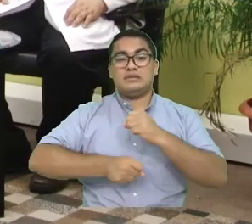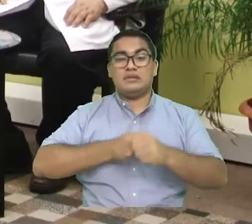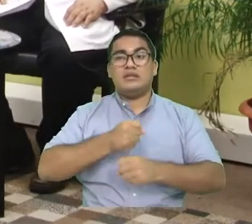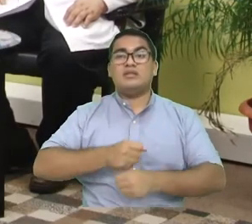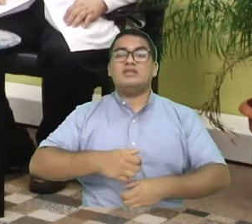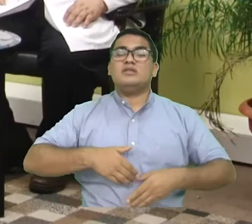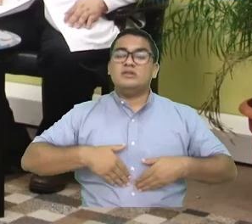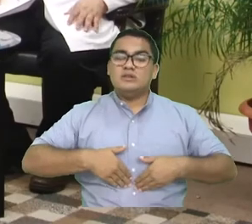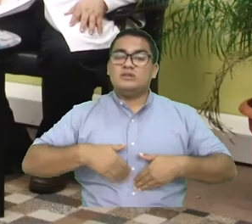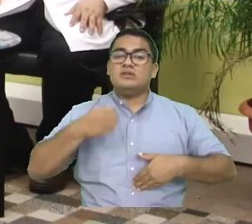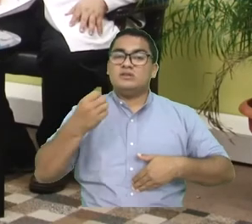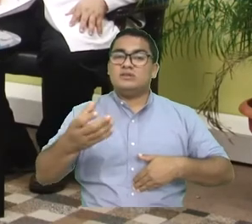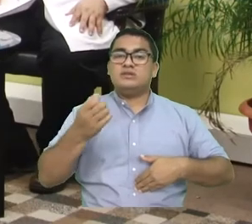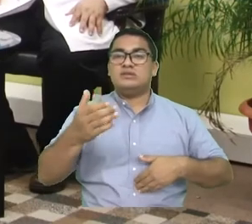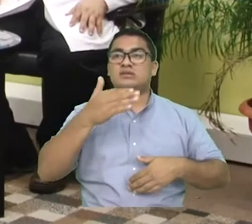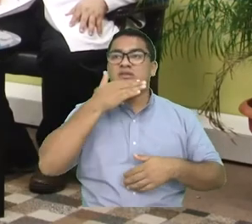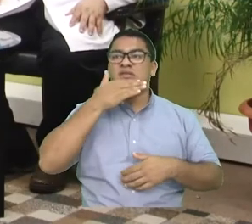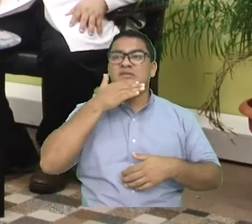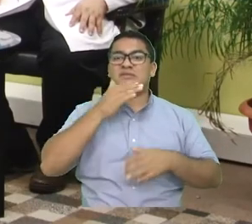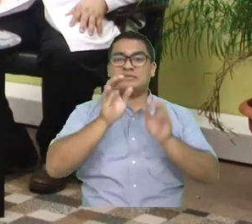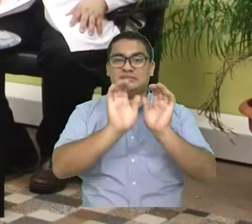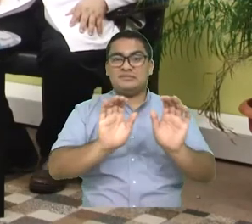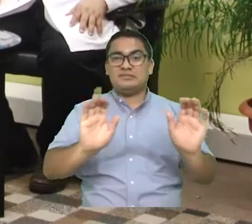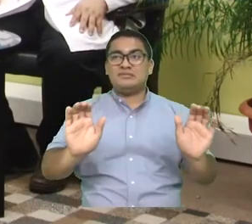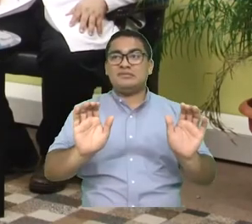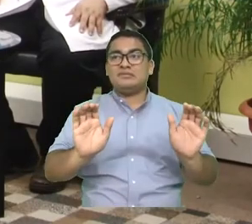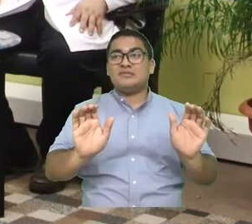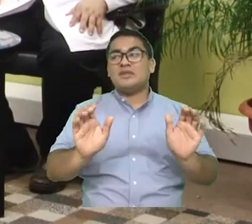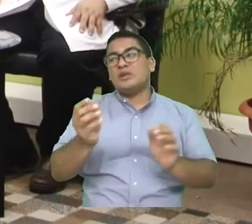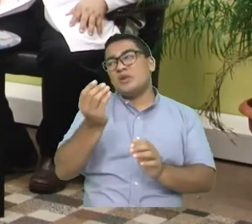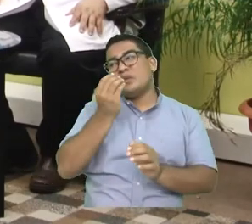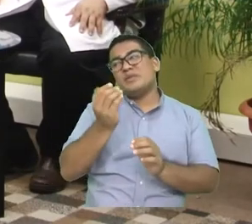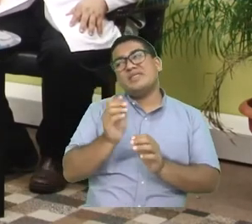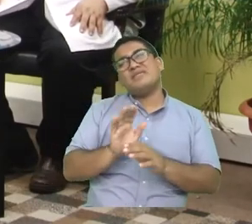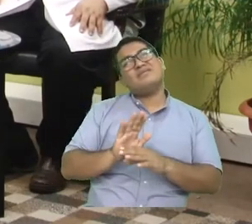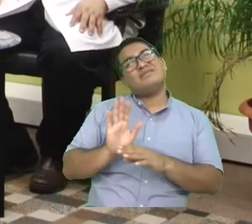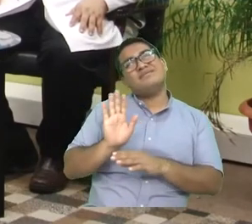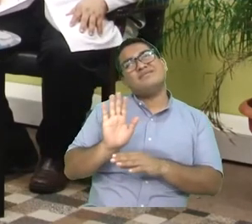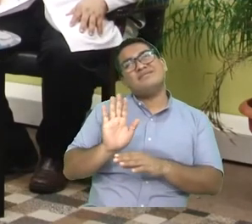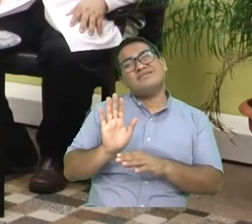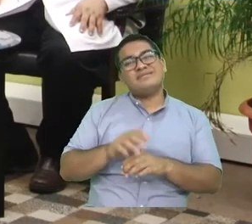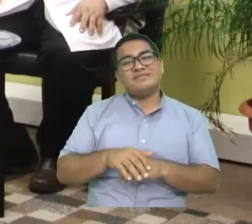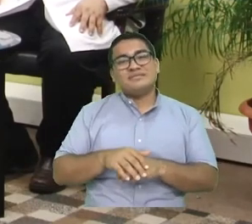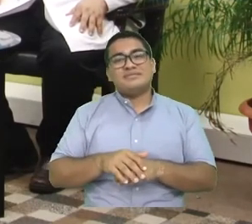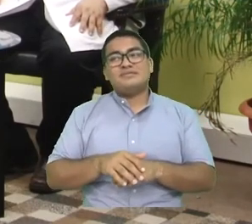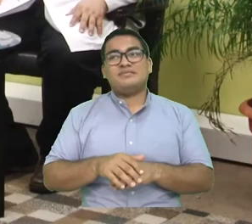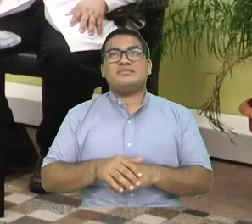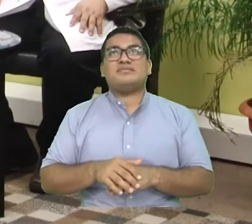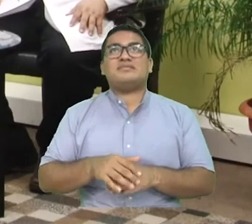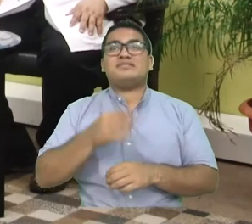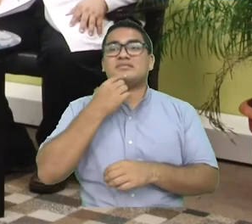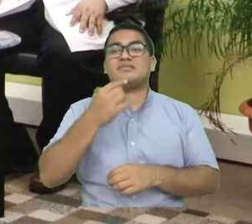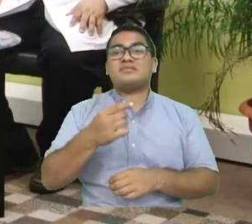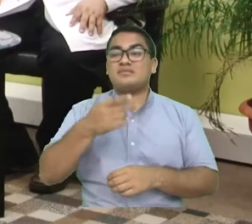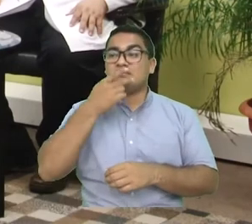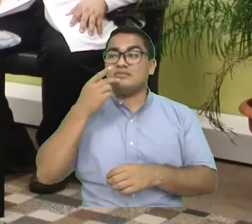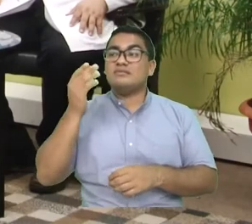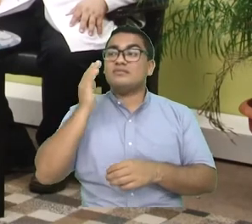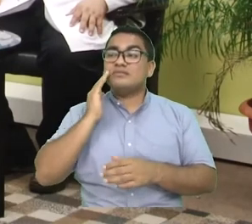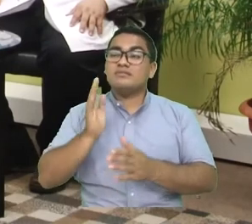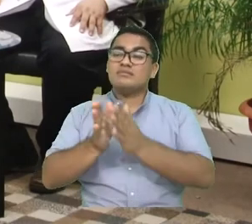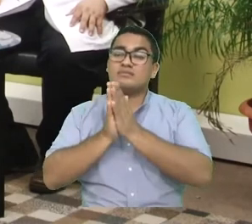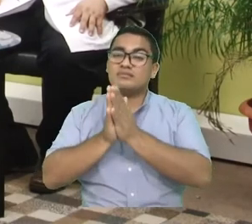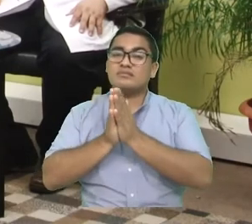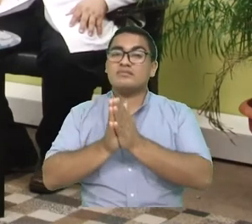lesiones. Hay niños, a propósito de los niños, hay niños que son muy desganados a comer, ¿verdad? Exacto. Hay que insistir a los padres de familia que nos están